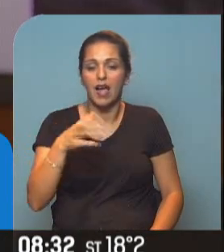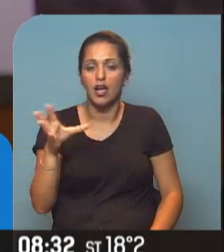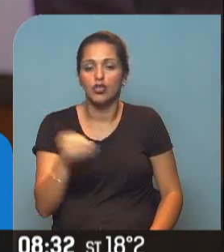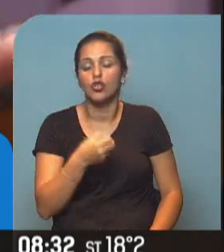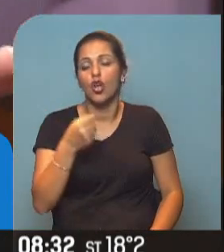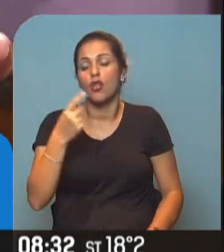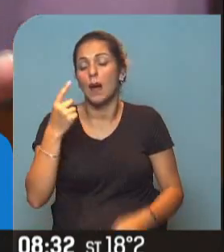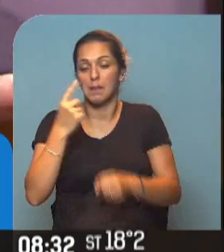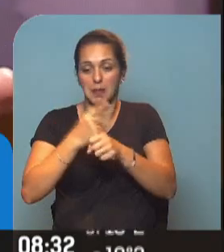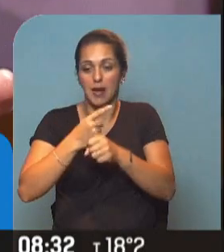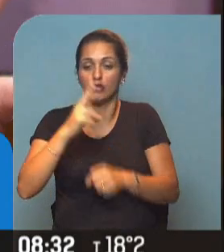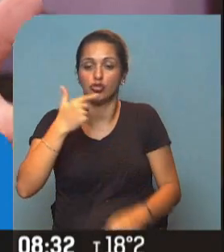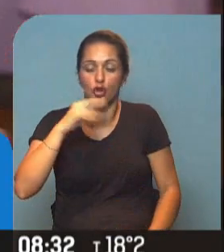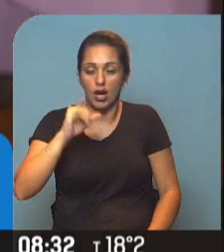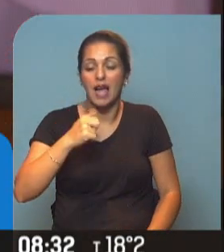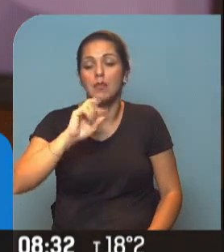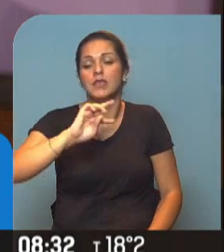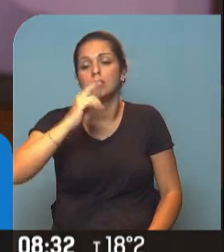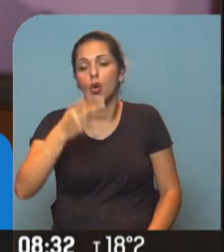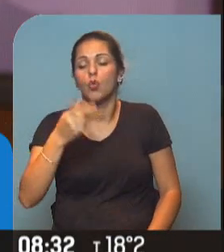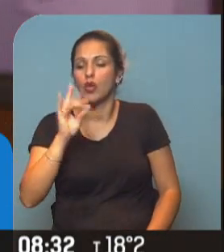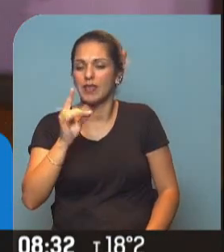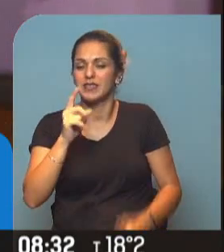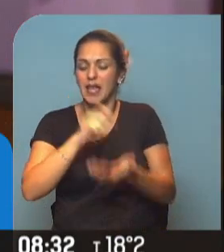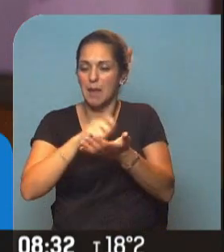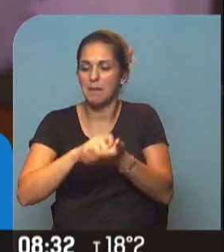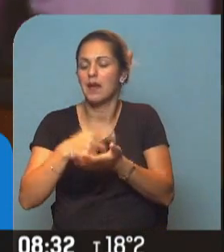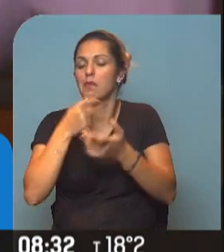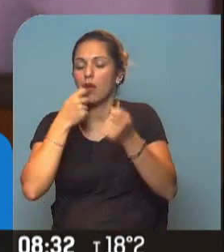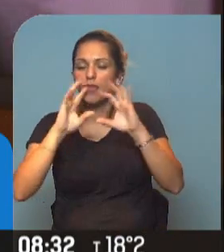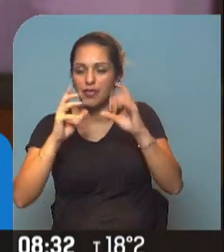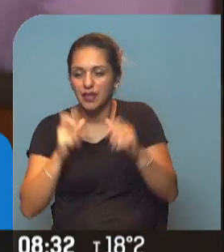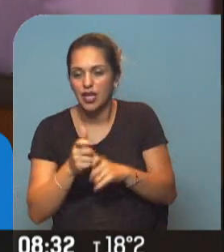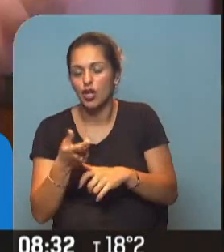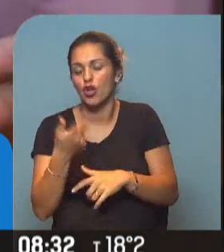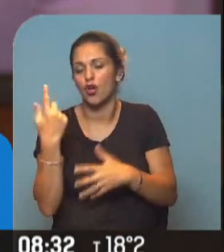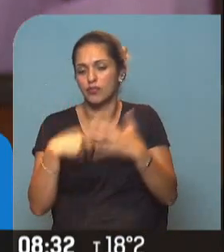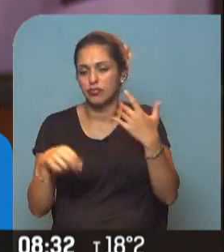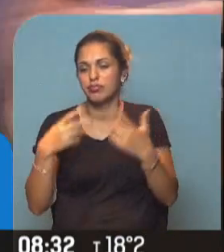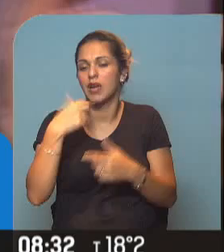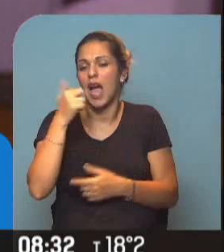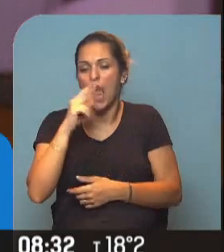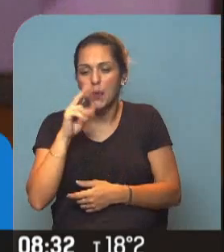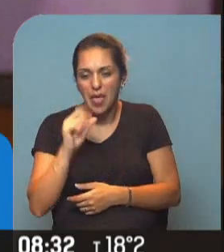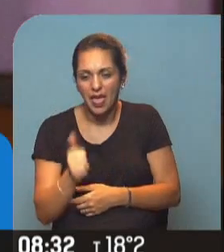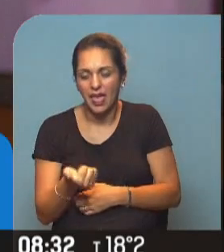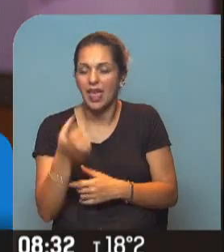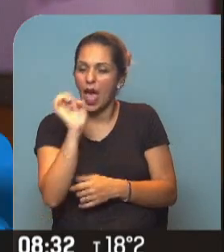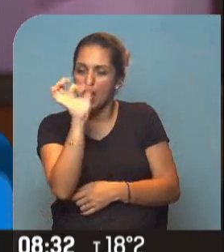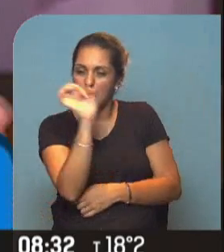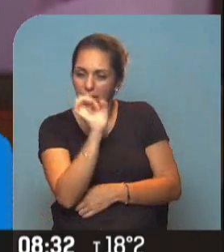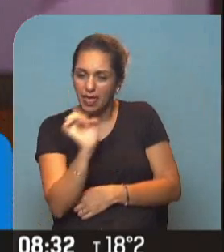segunda que se siembra en diciembre arriba de los trigos de la cebada de la arveja según en qué zona